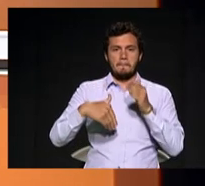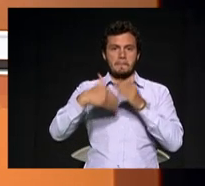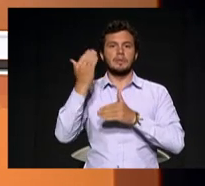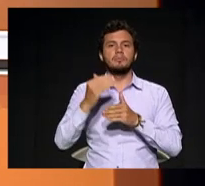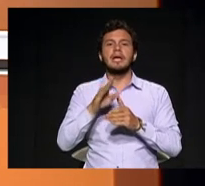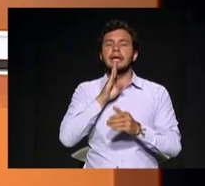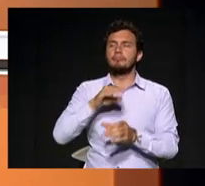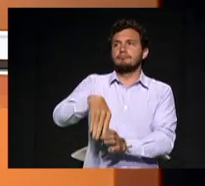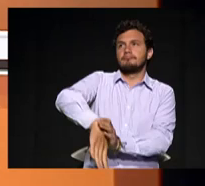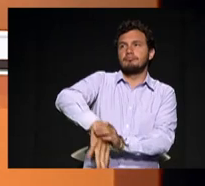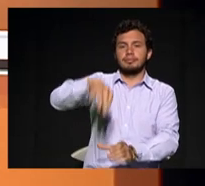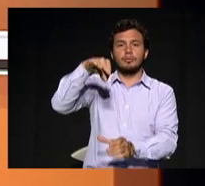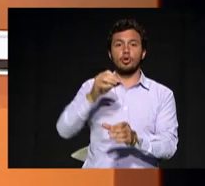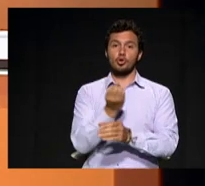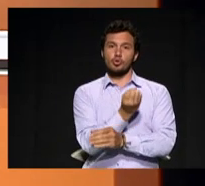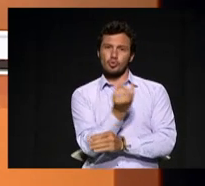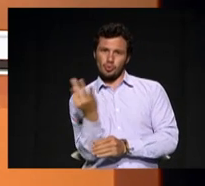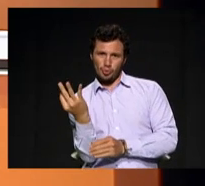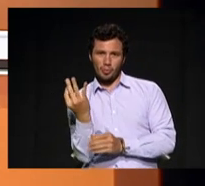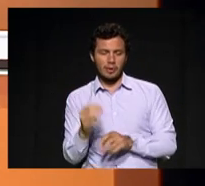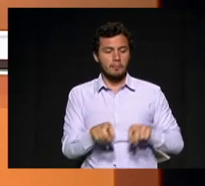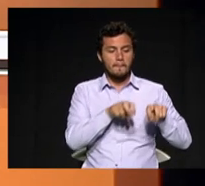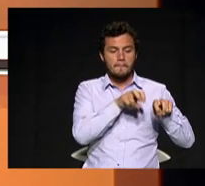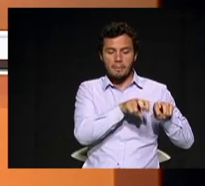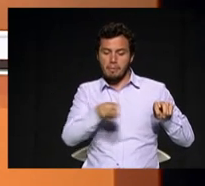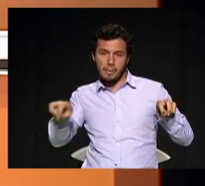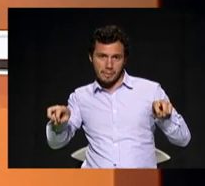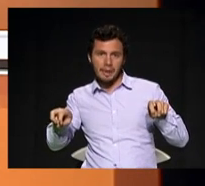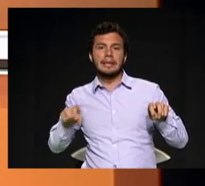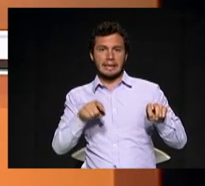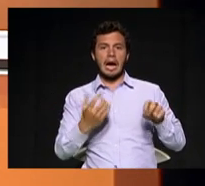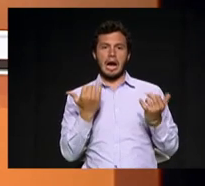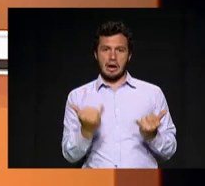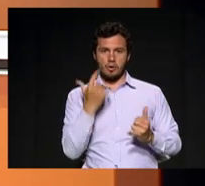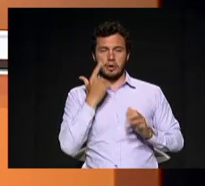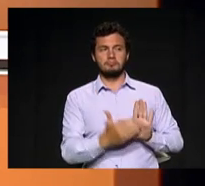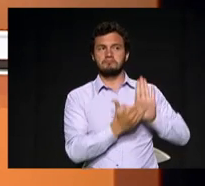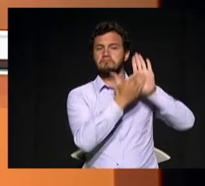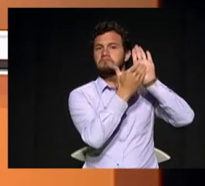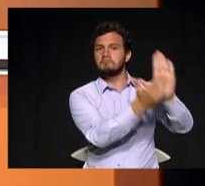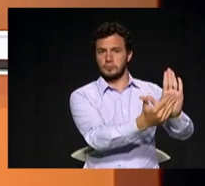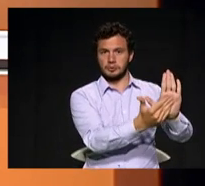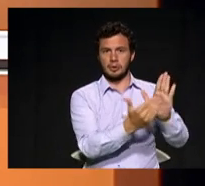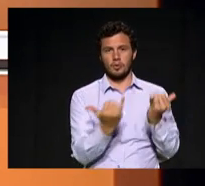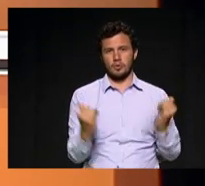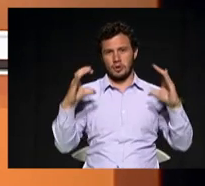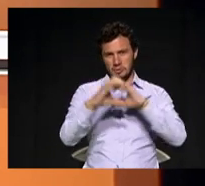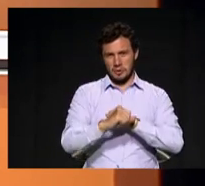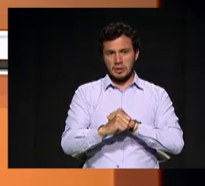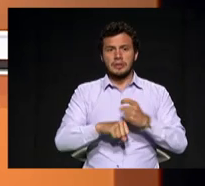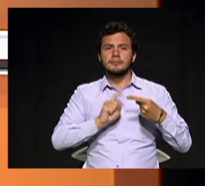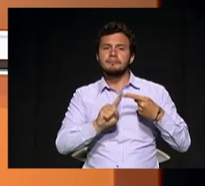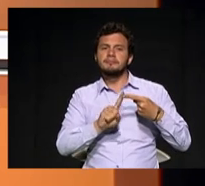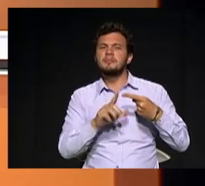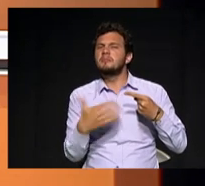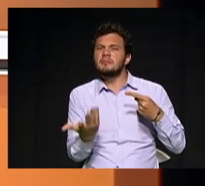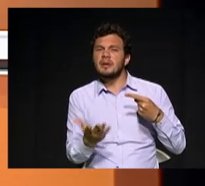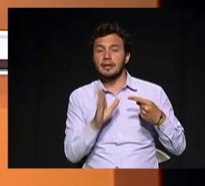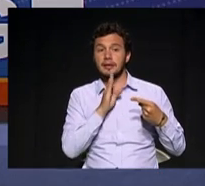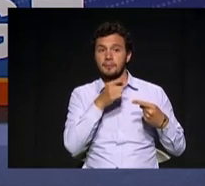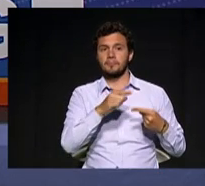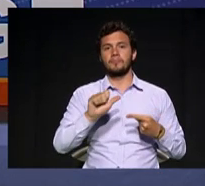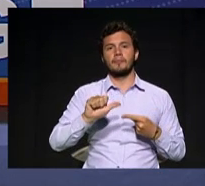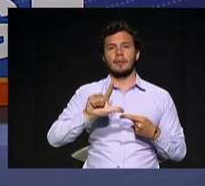todos estuvieron presentes y es el orden en el que los presentamos durante esta noche en el primer lugar encontramos a alfredo